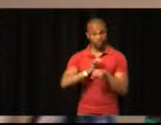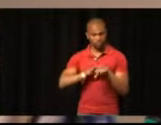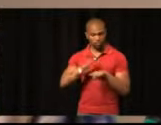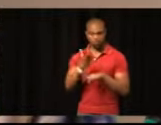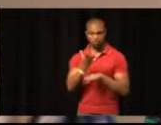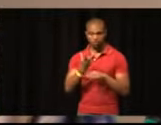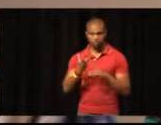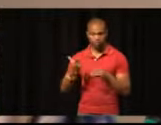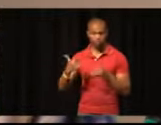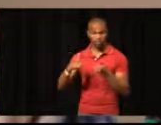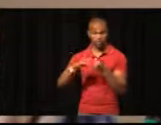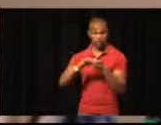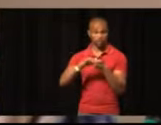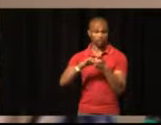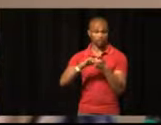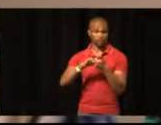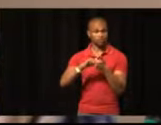mayor calidad.